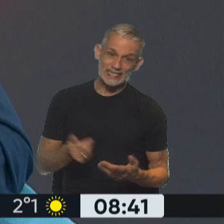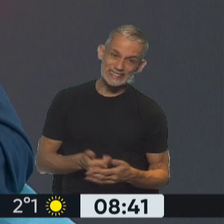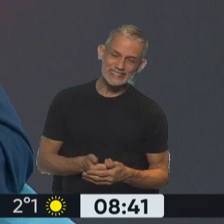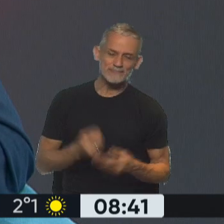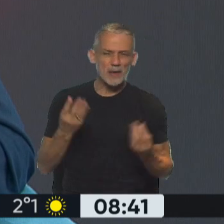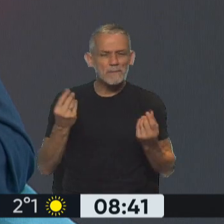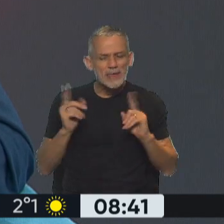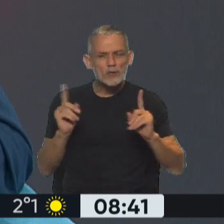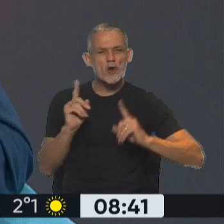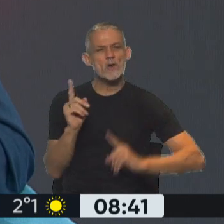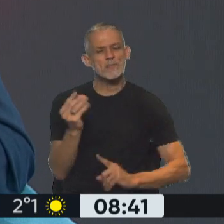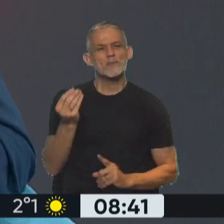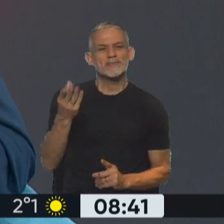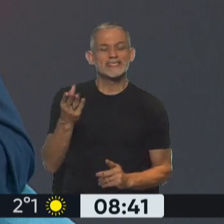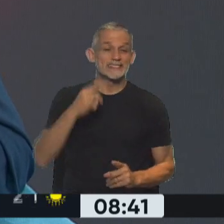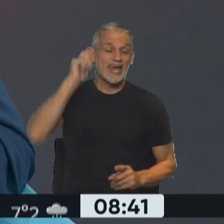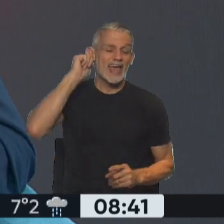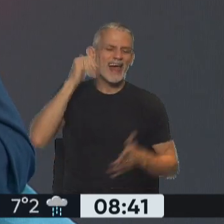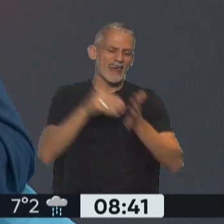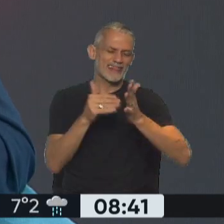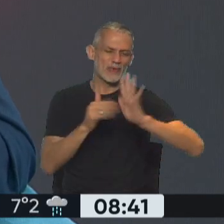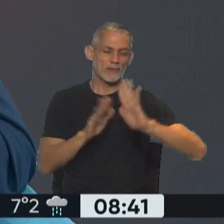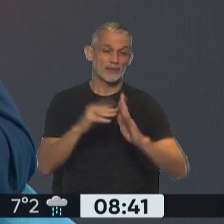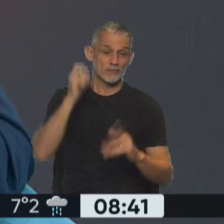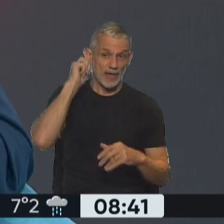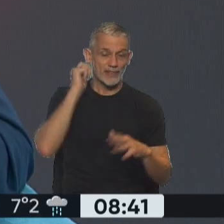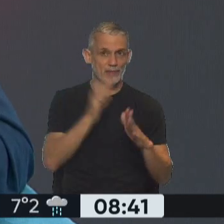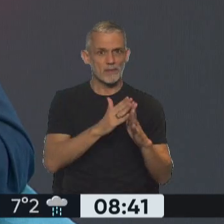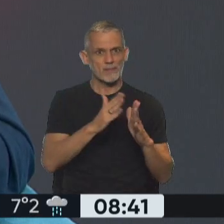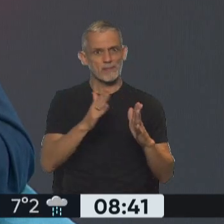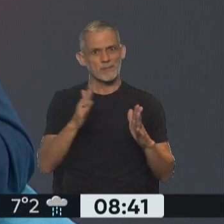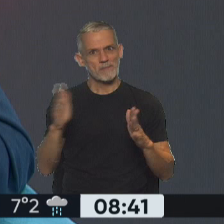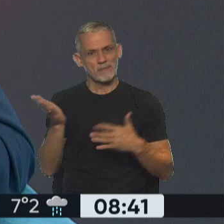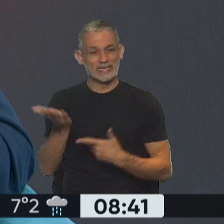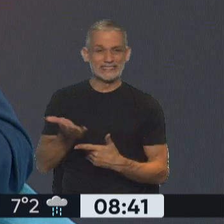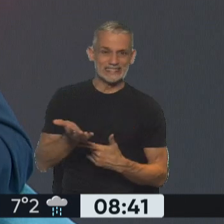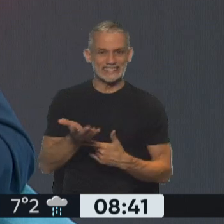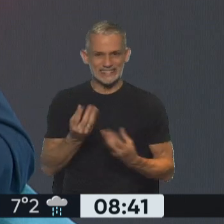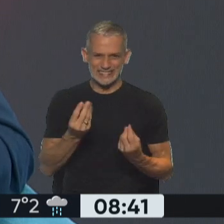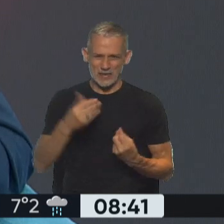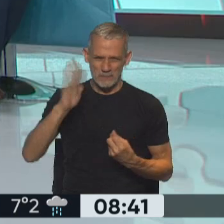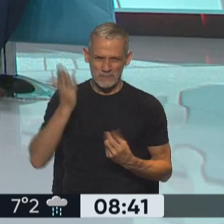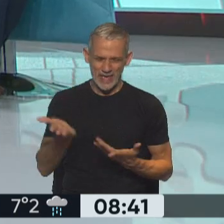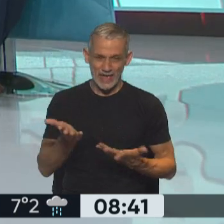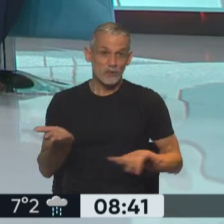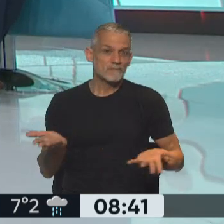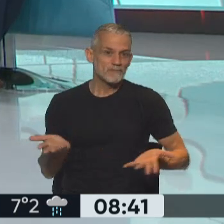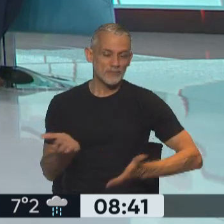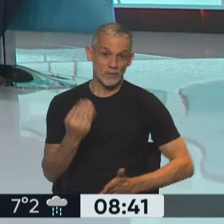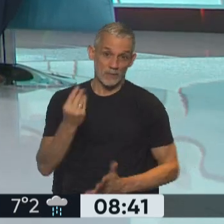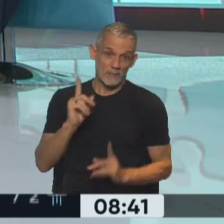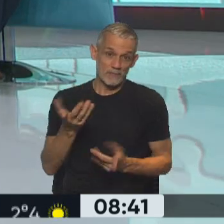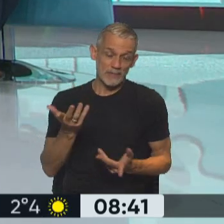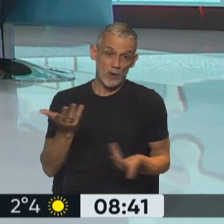Me parece que tiene un poco que ver también con la edad, ¿no? O sea, a medida que uno tiene más edad, tiene más miedo. ¿Por qué? Porque, como decíamos,